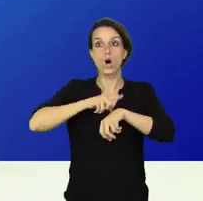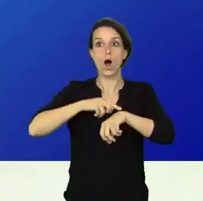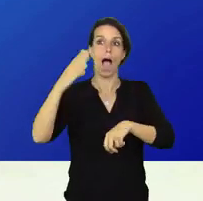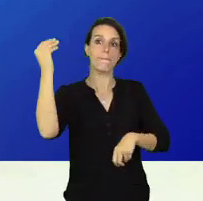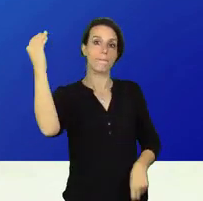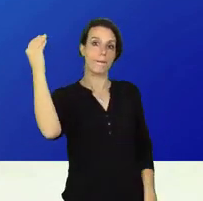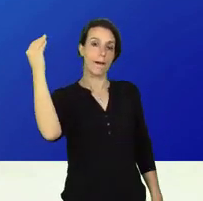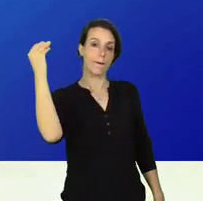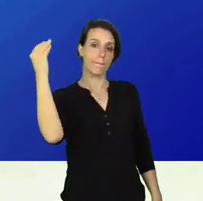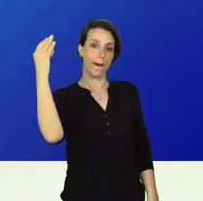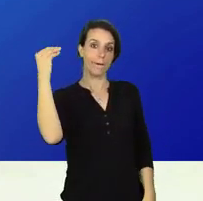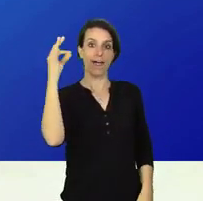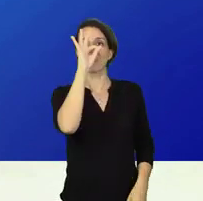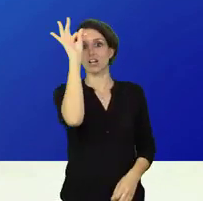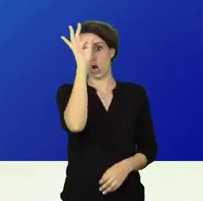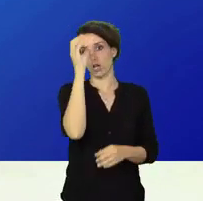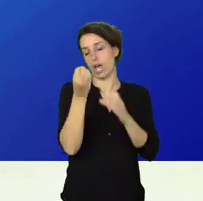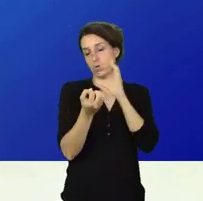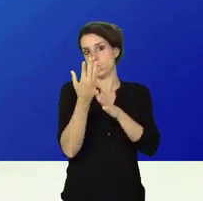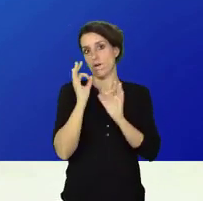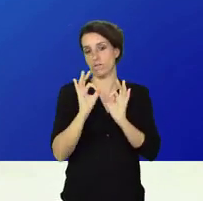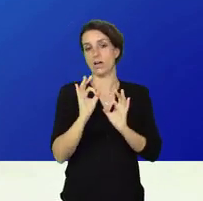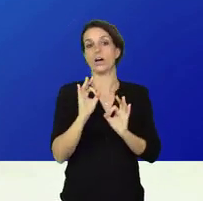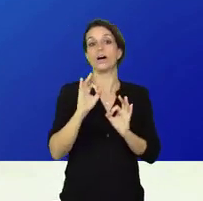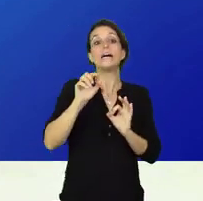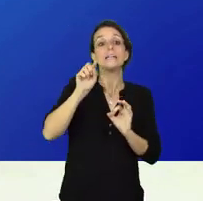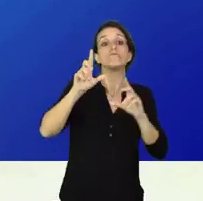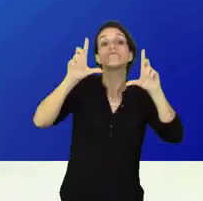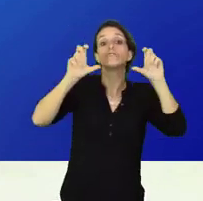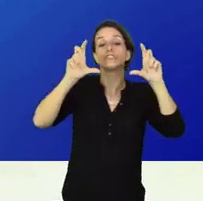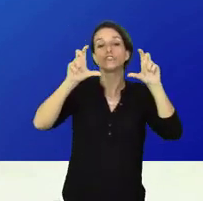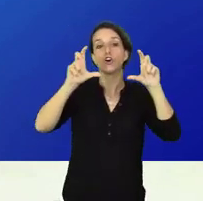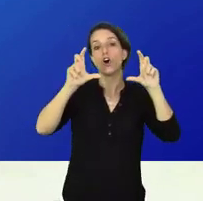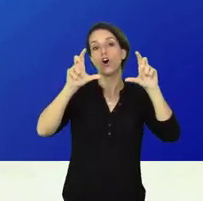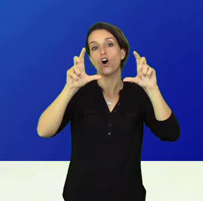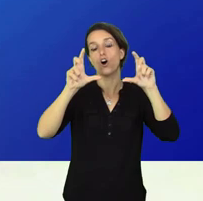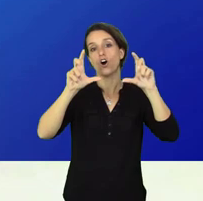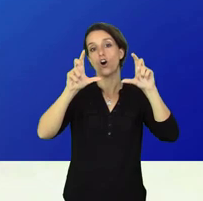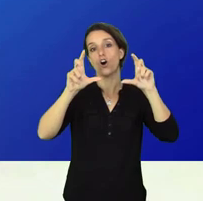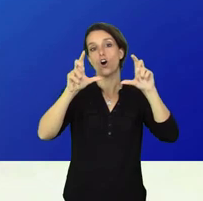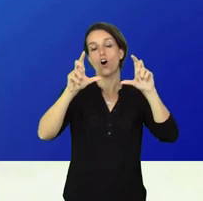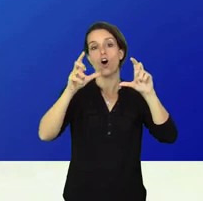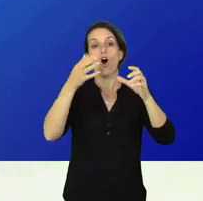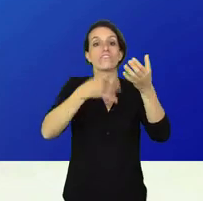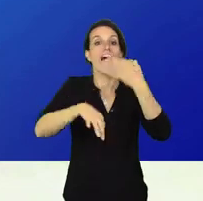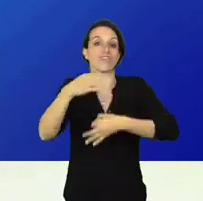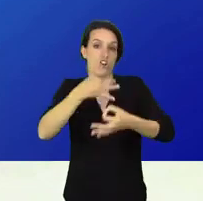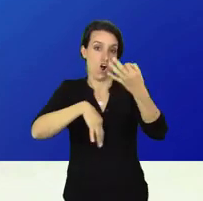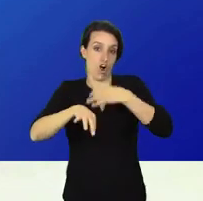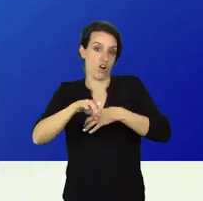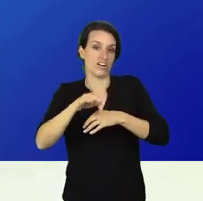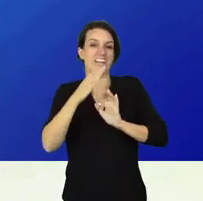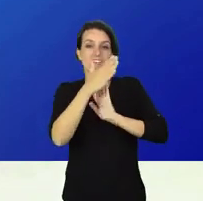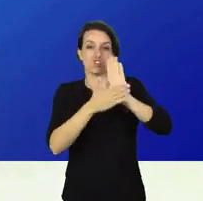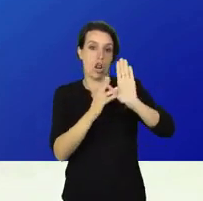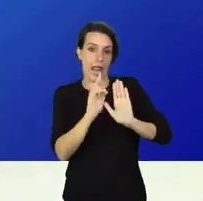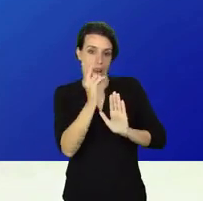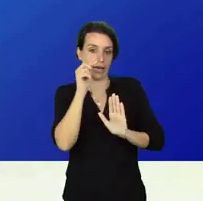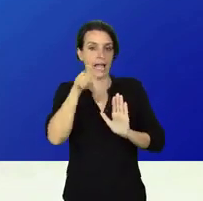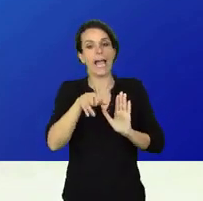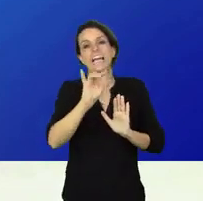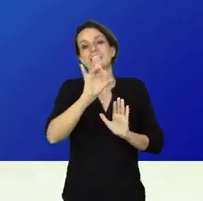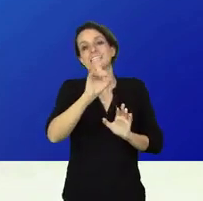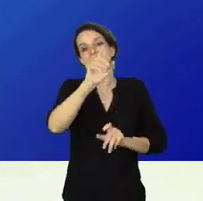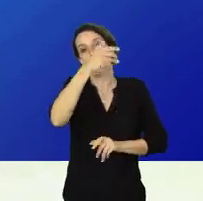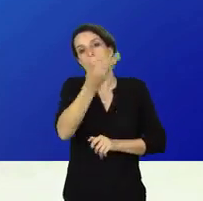sistema tecnológico. Esta es una foto de una obra de la Comedia Nacional. Sobre el escenario hay como